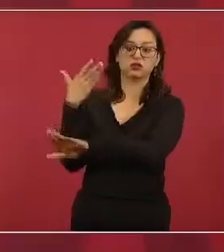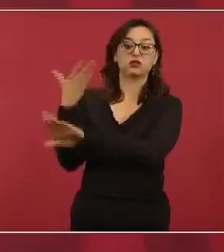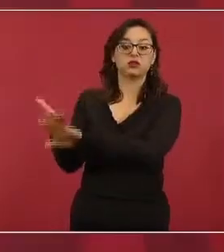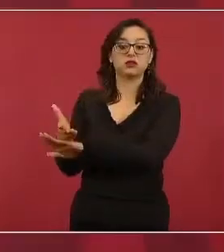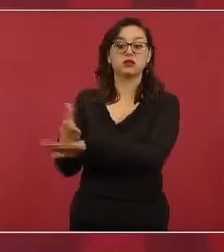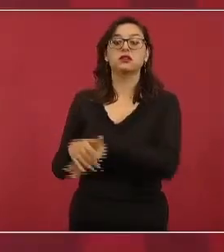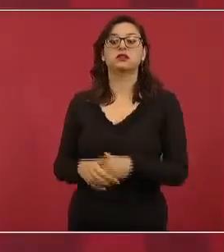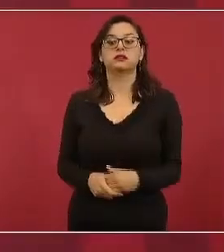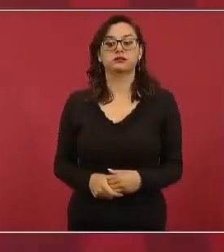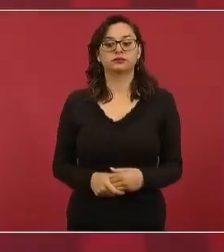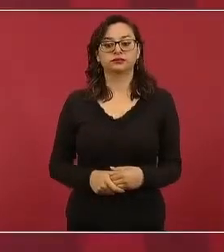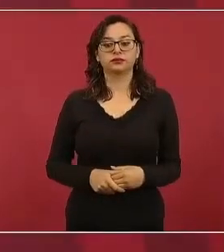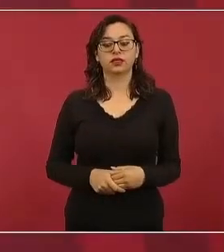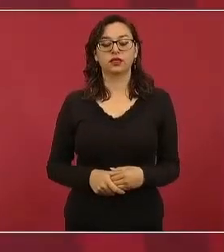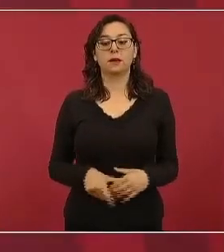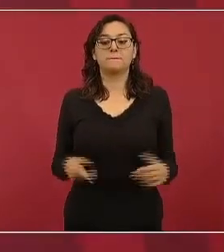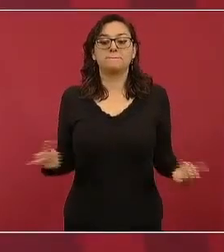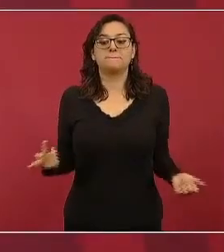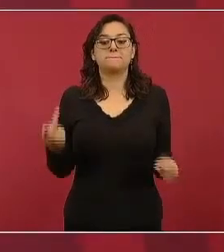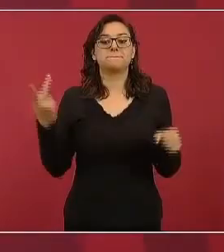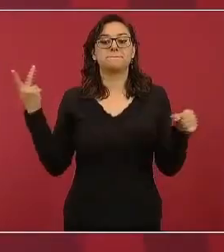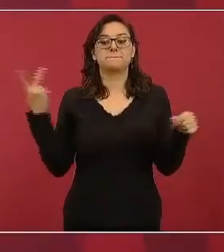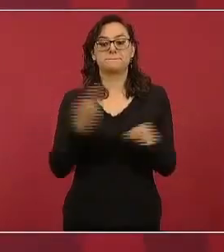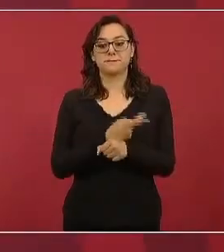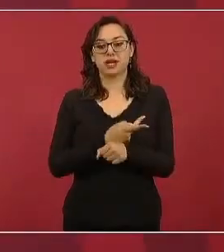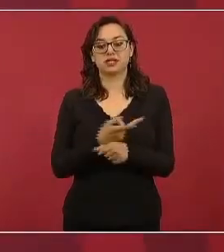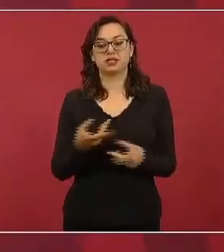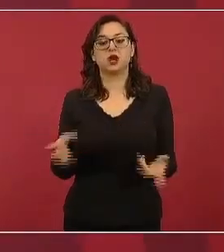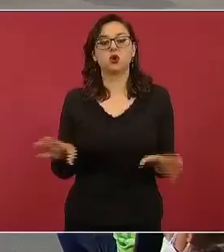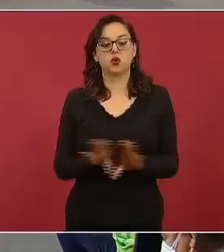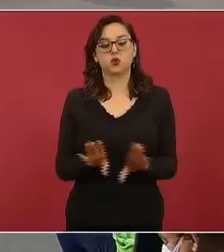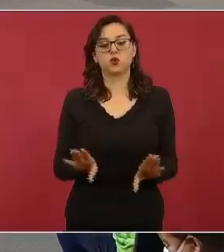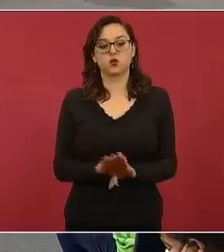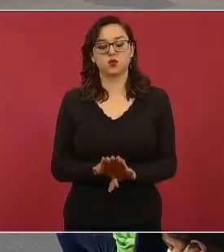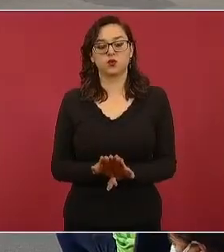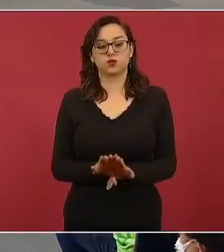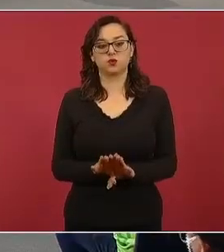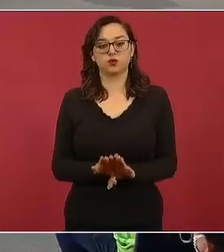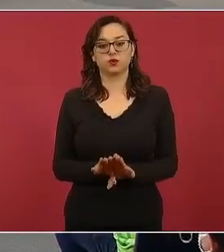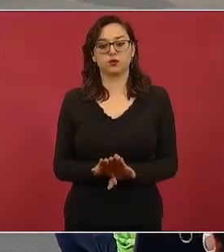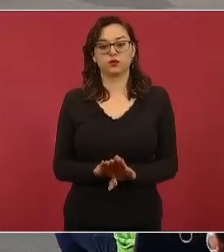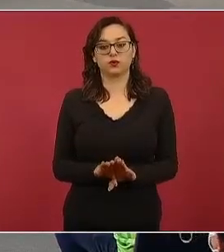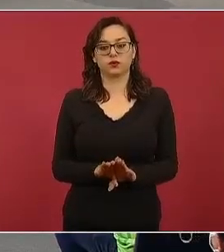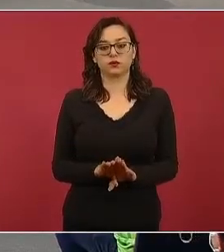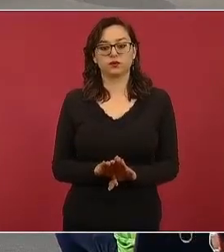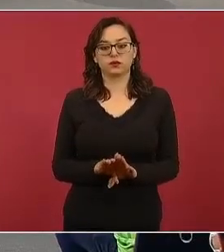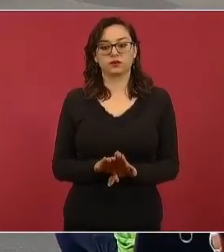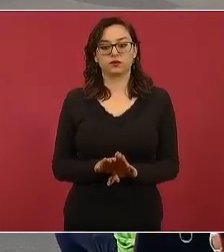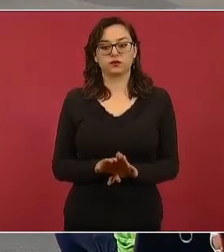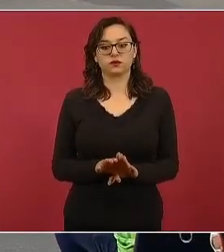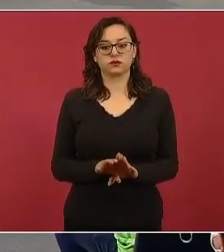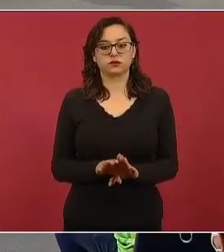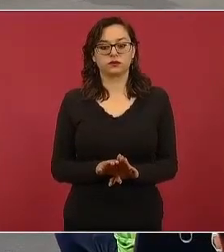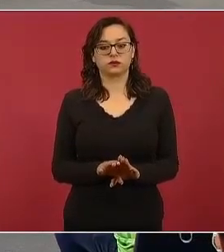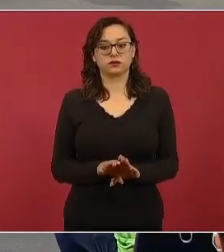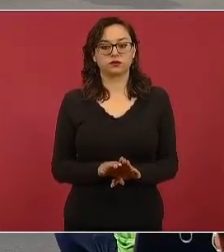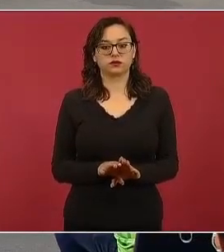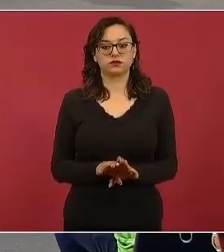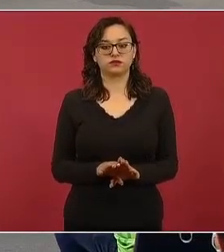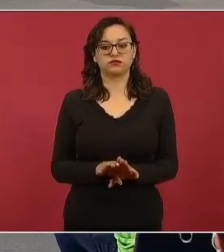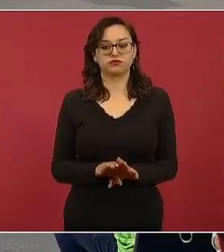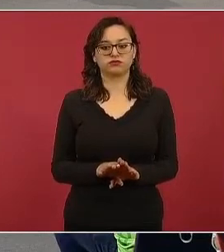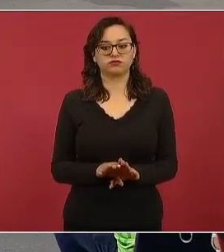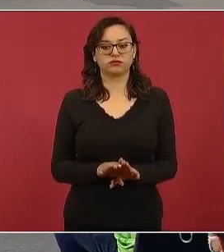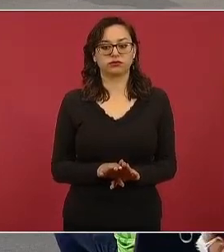¿qué hicieron? ¿A qué grado llegaron? Bueno, si ven la